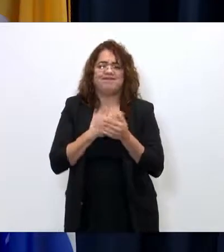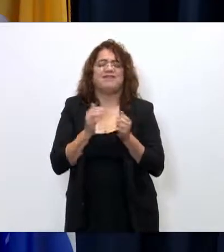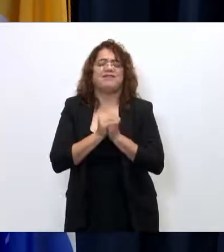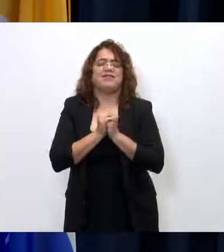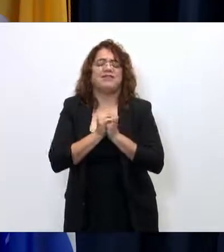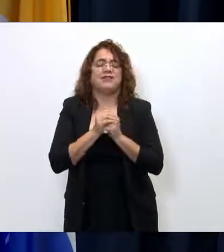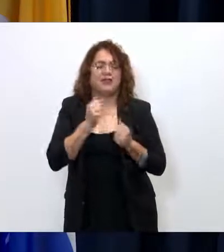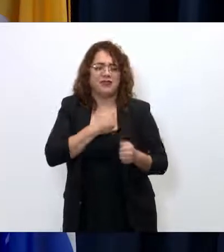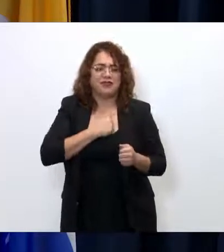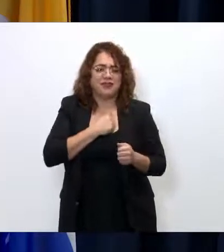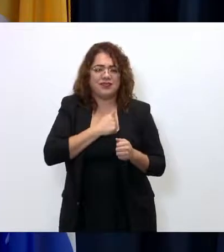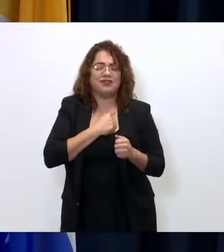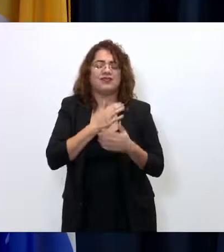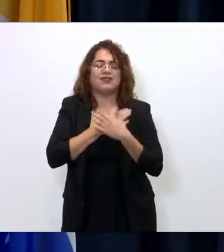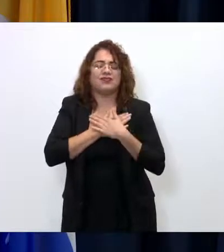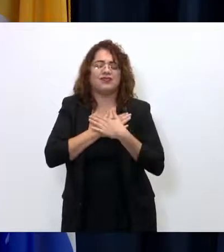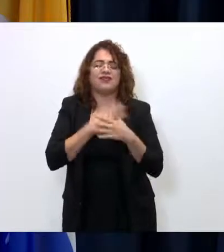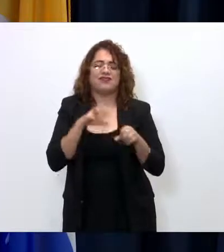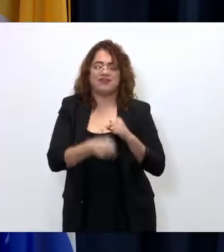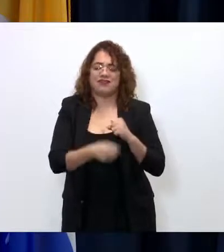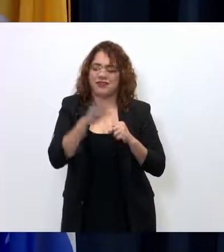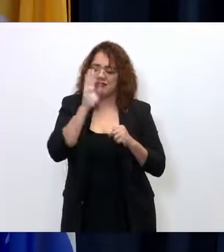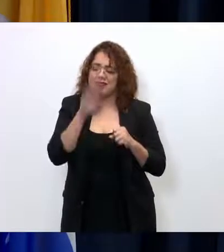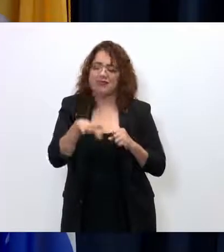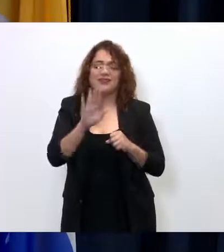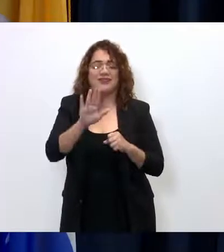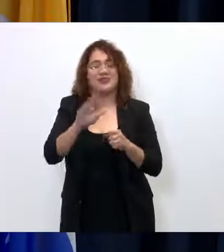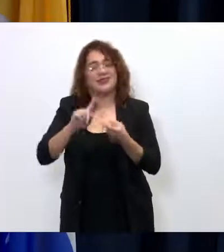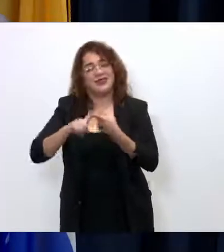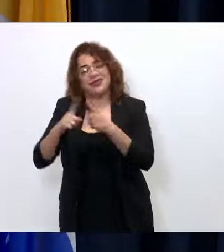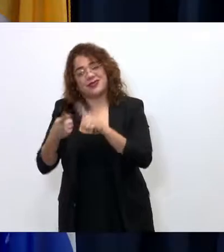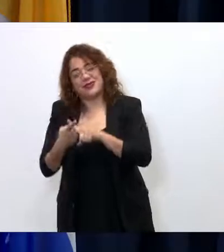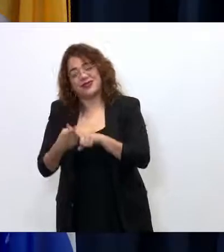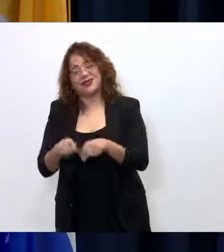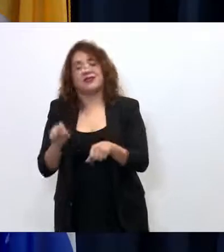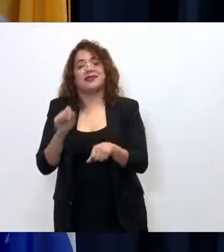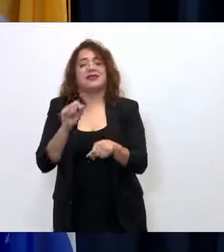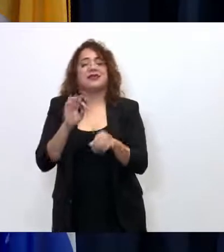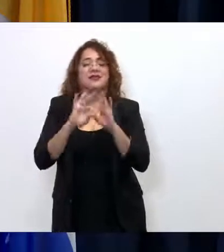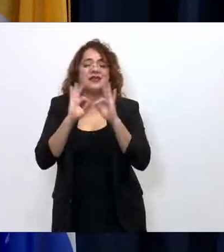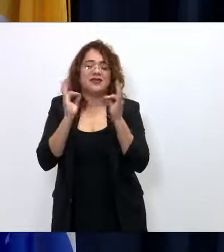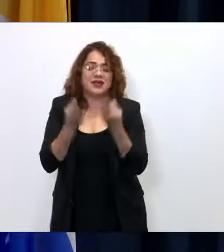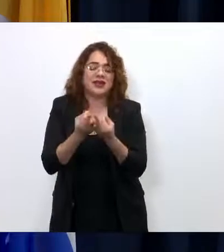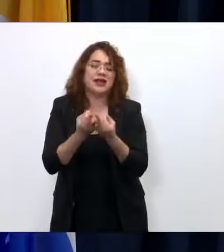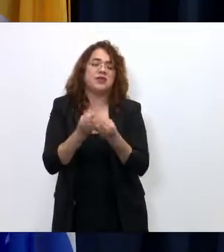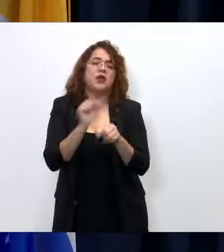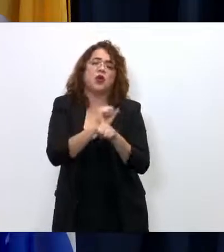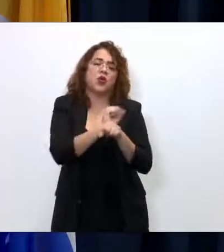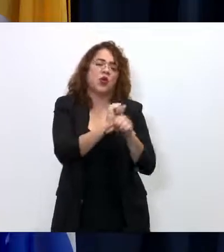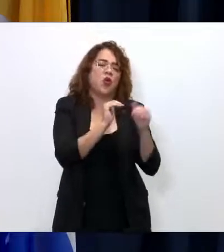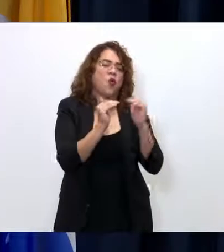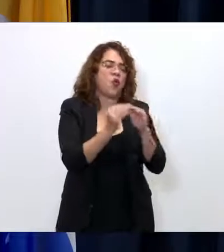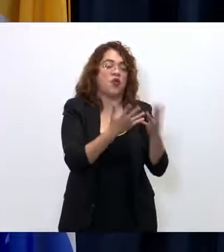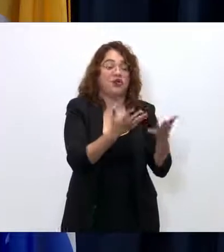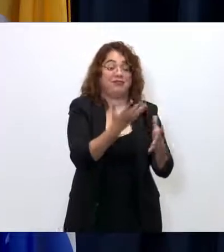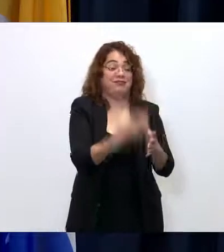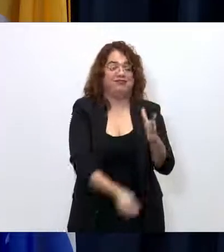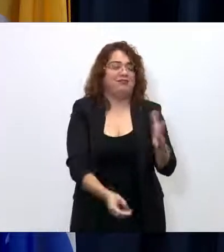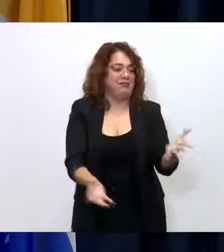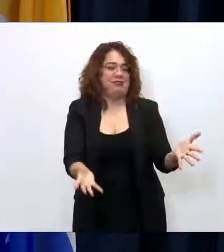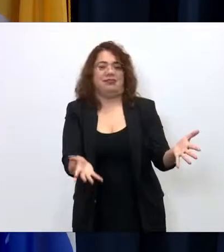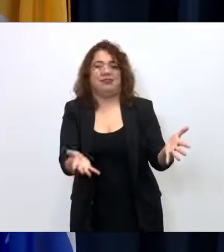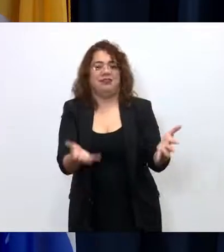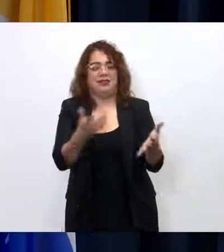que han perdido a un familiar, amigo, vecino o compañero de trabajo a causa de COVID. Aunque esas